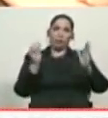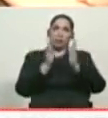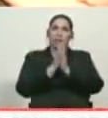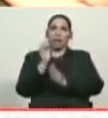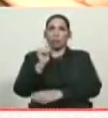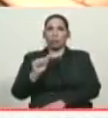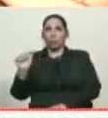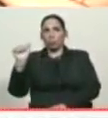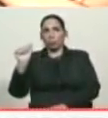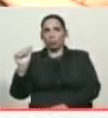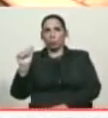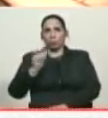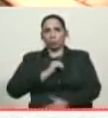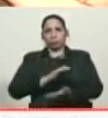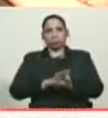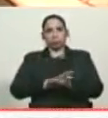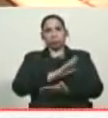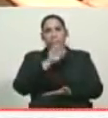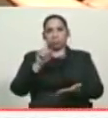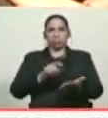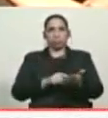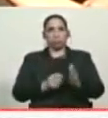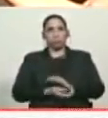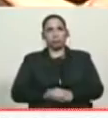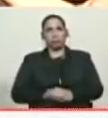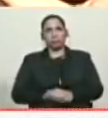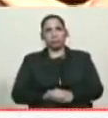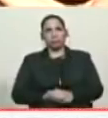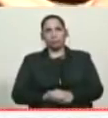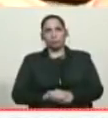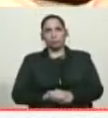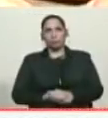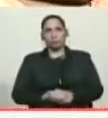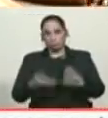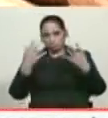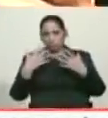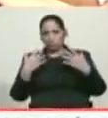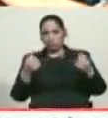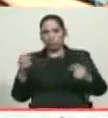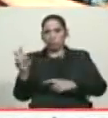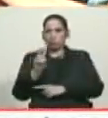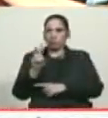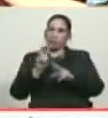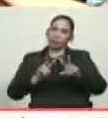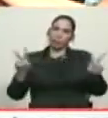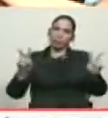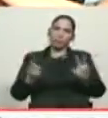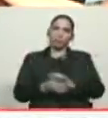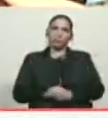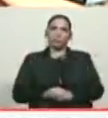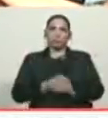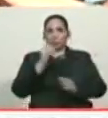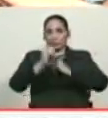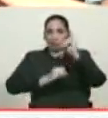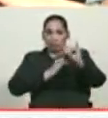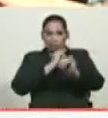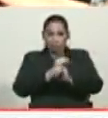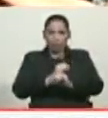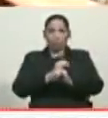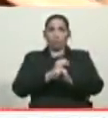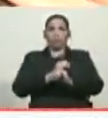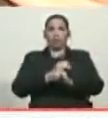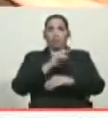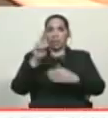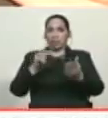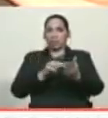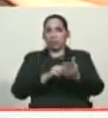y absoluta calma del lado venezolano. Ojalá ellos entiendan que Venezuela es un territorio de paz. Los artistas nacionales e internacionales han preparado este concierto. ¿Qué